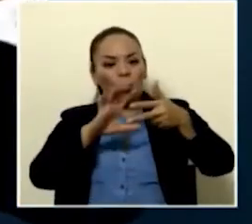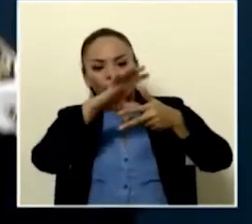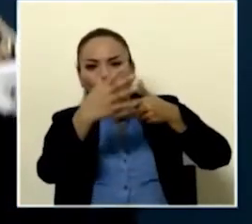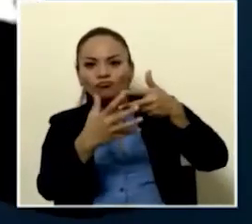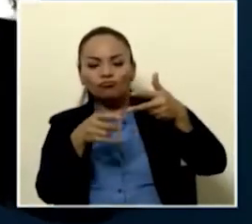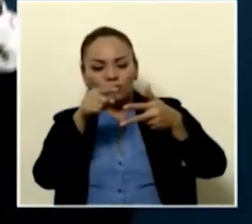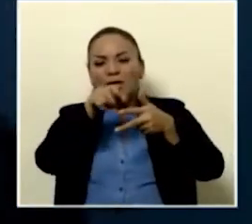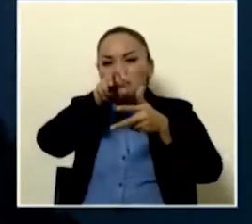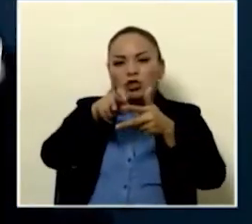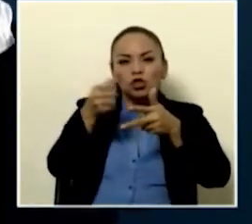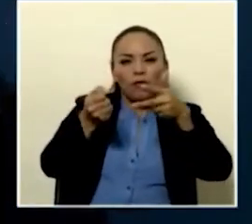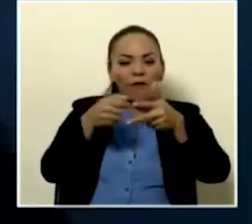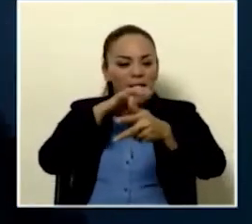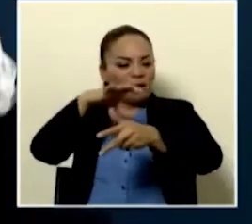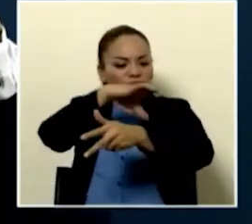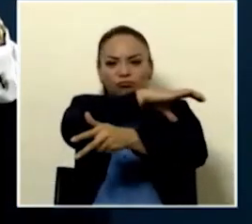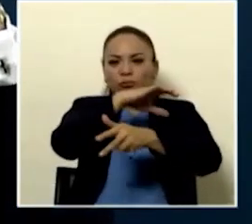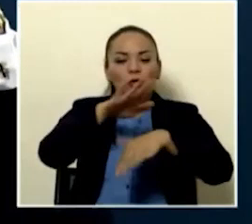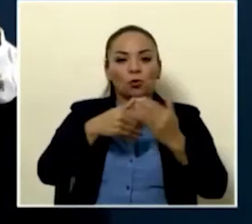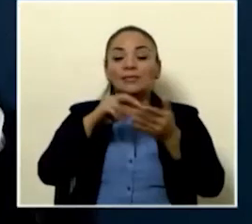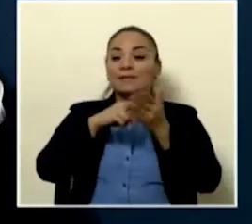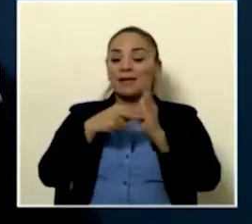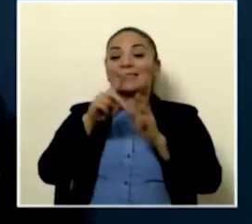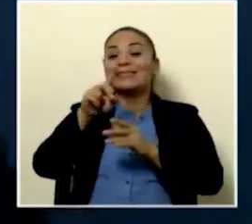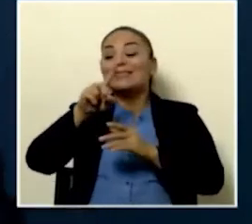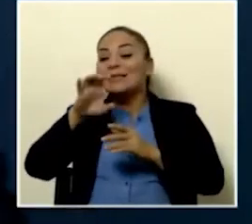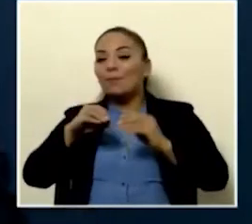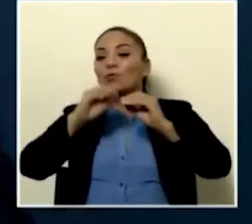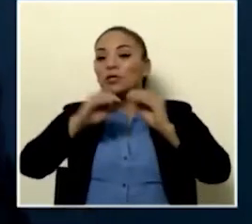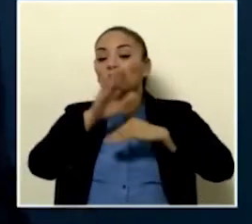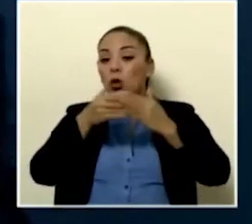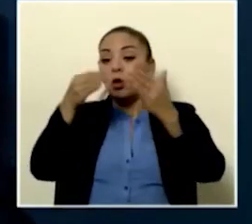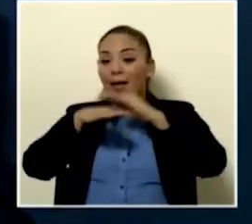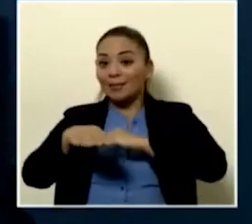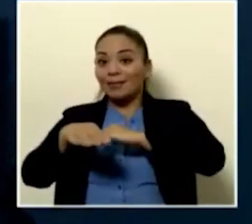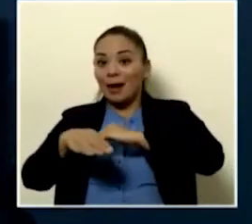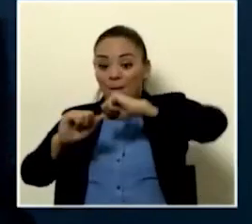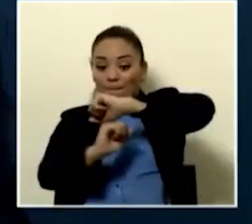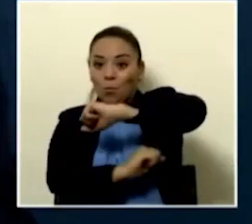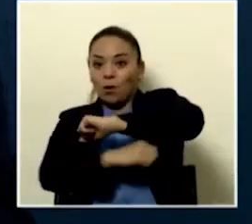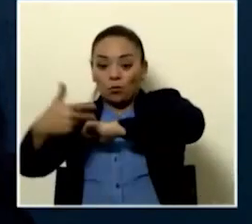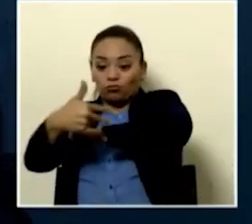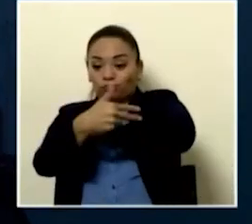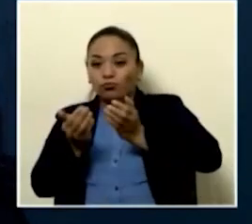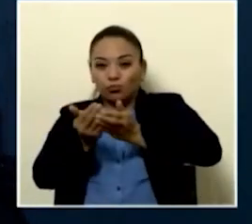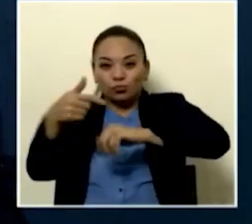y 100% de lo que entra al puerto de Caldera y de Moín va a pasar por esos